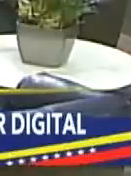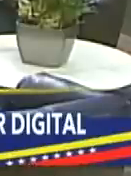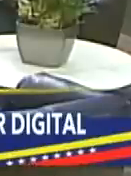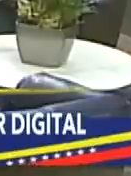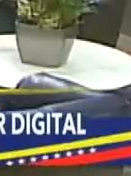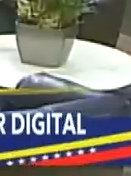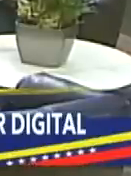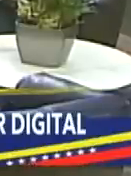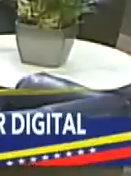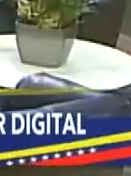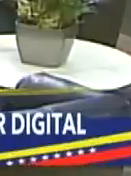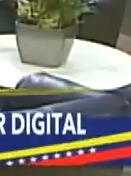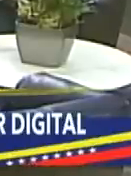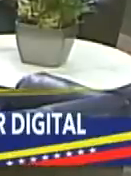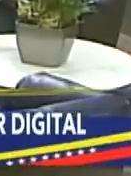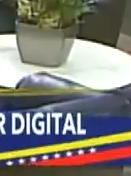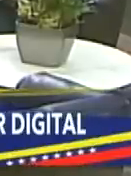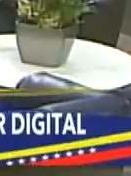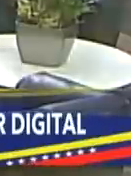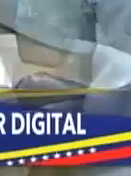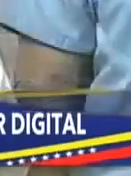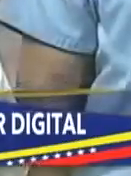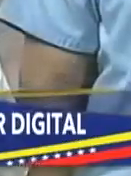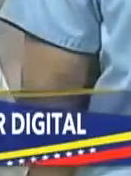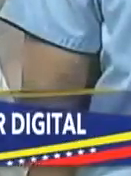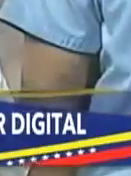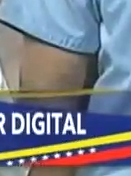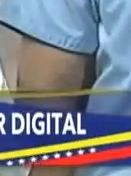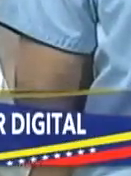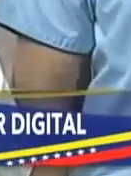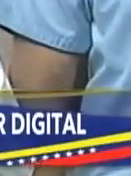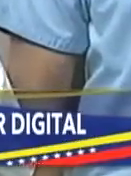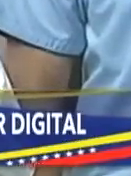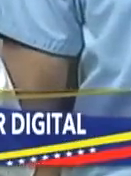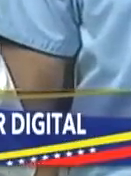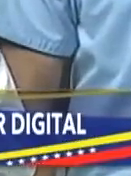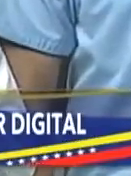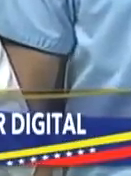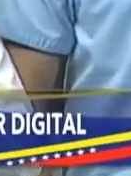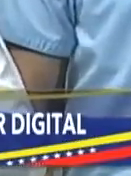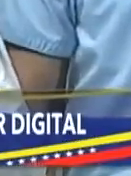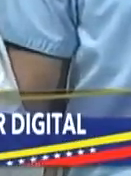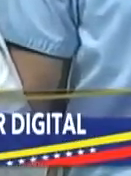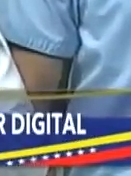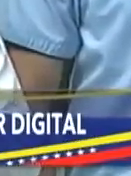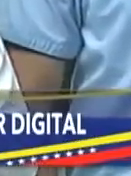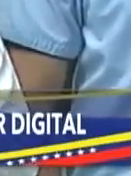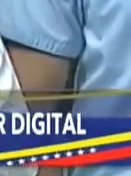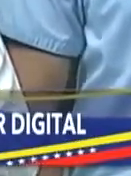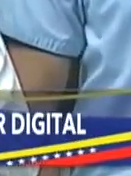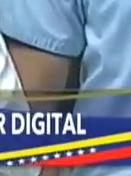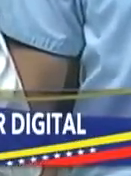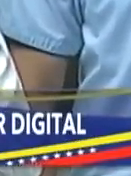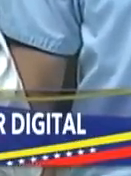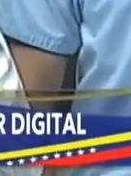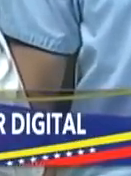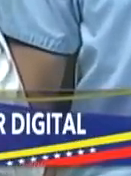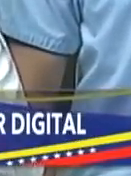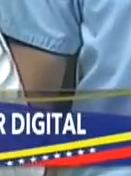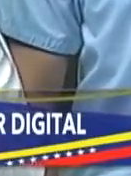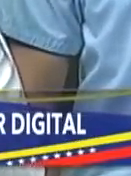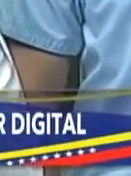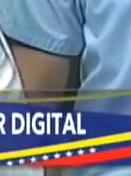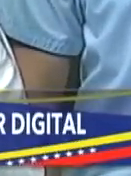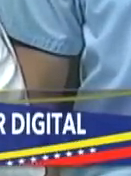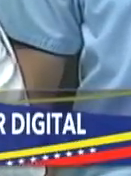nuevos espacios del Banco de Venezuela, espacios para el encuentro de los emprendedores. Nosotros en estos espacios esperamos que los